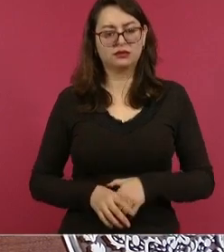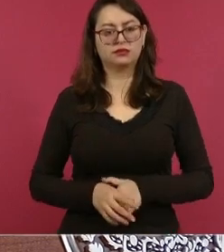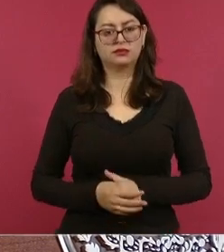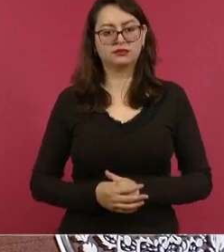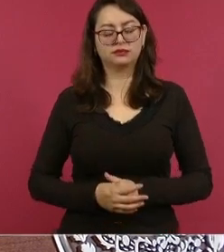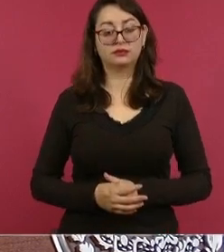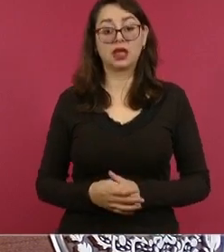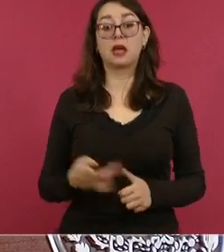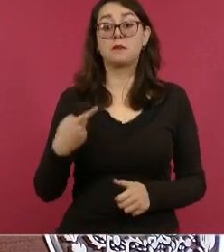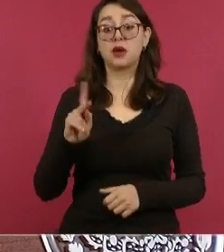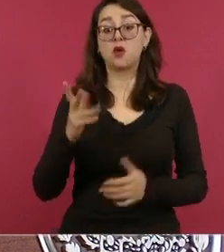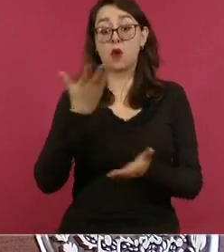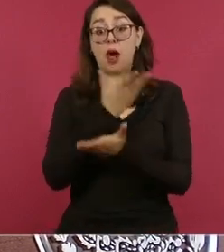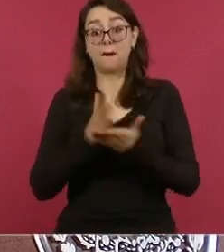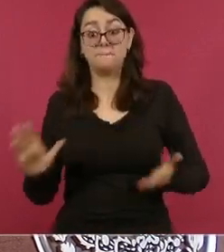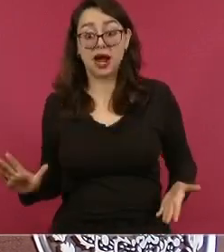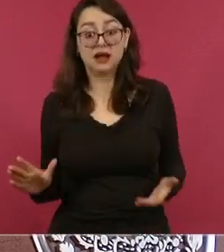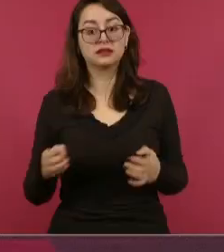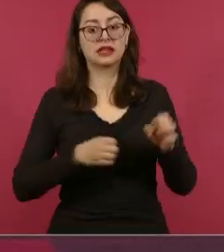los moches,